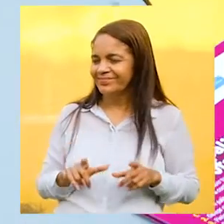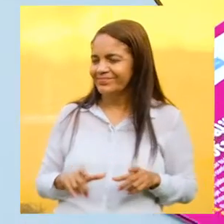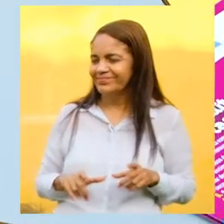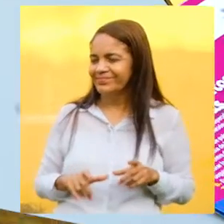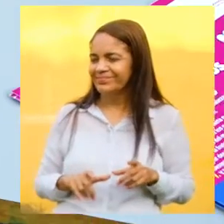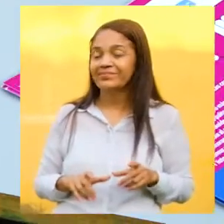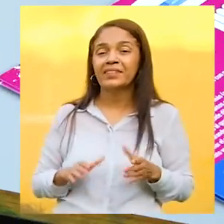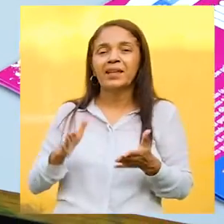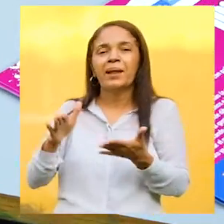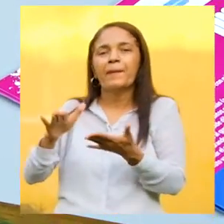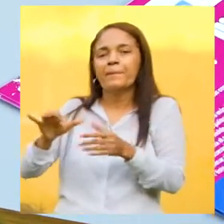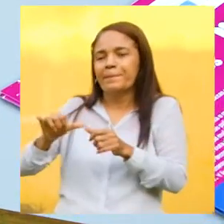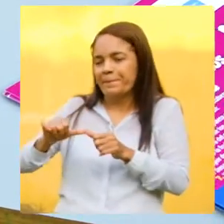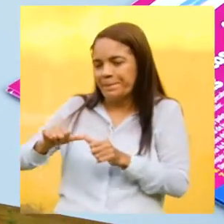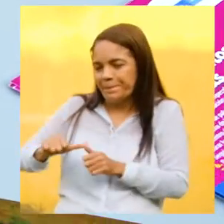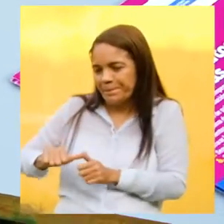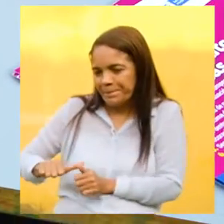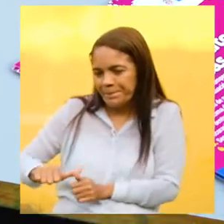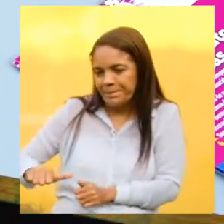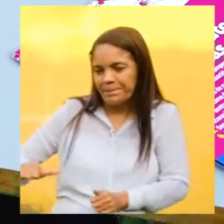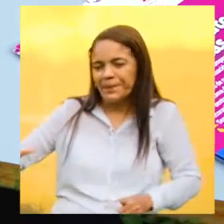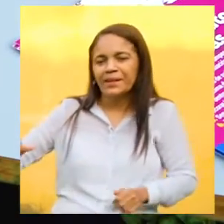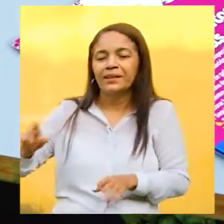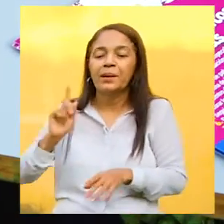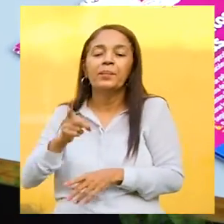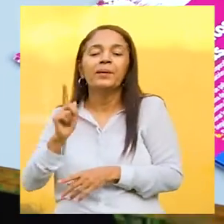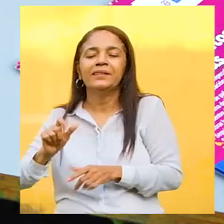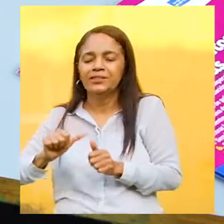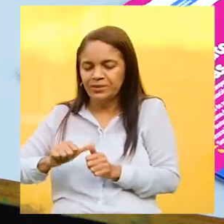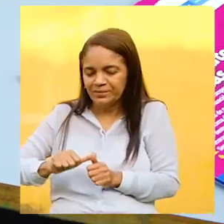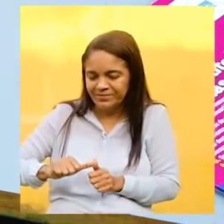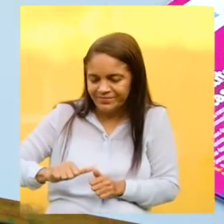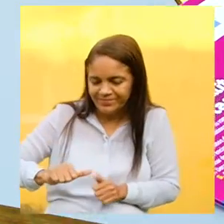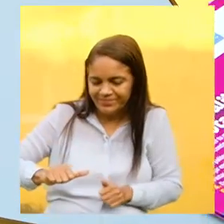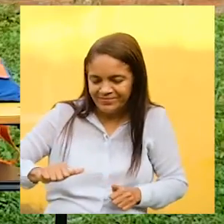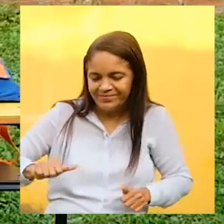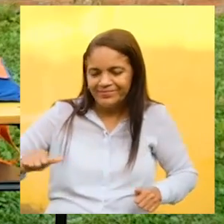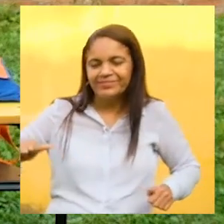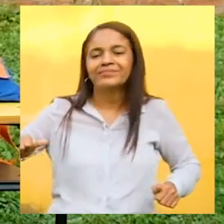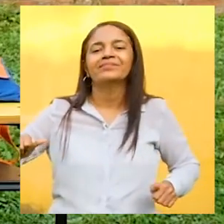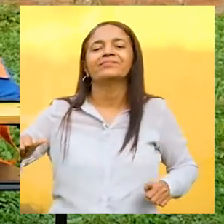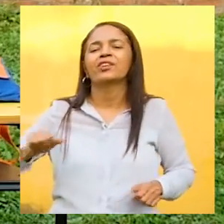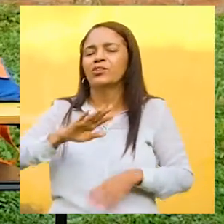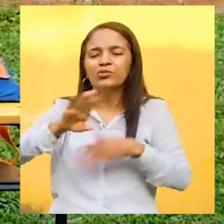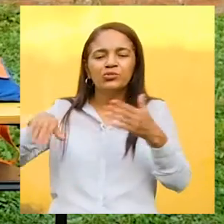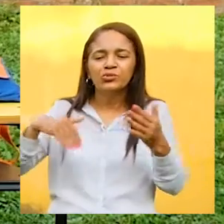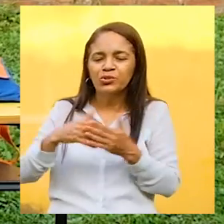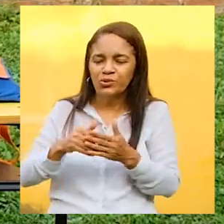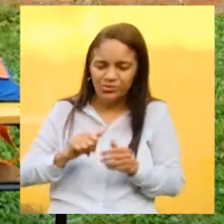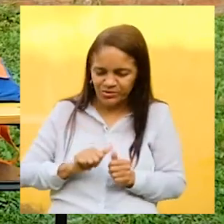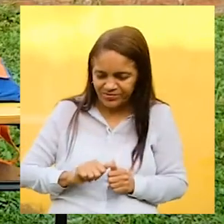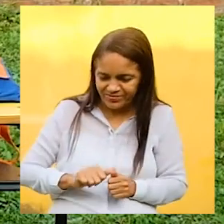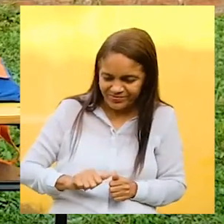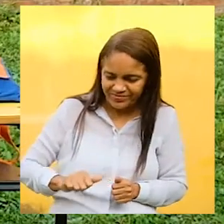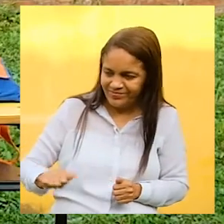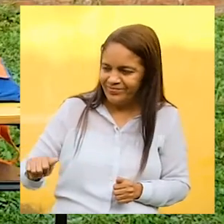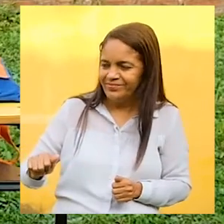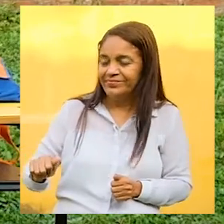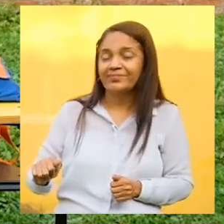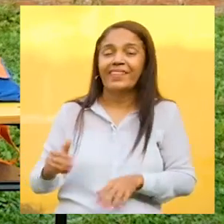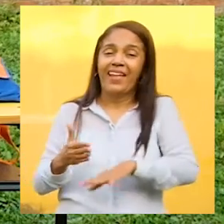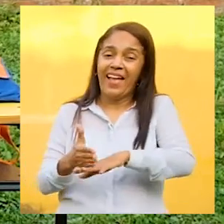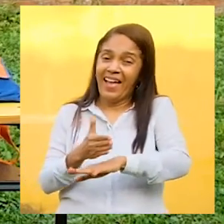Y vamos a ubicar nuestra patilla de tal forma que tenga todos los palitos que tenemos. ¡Ay!